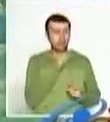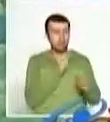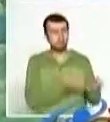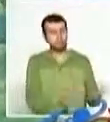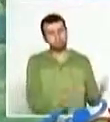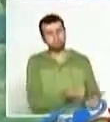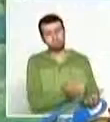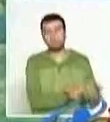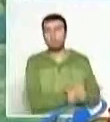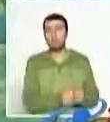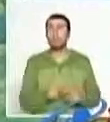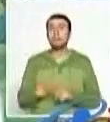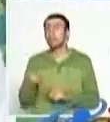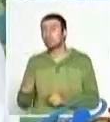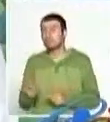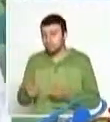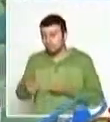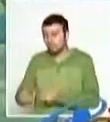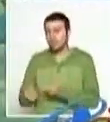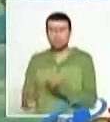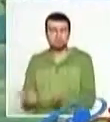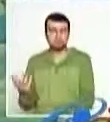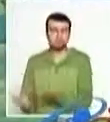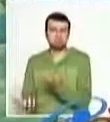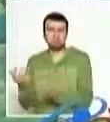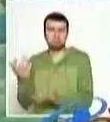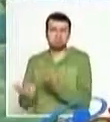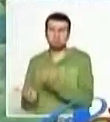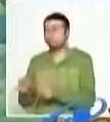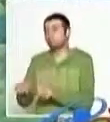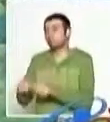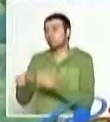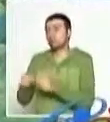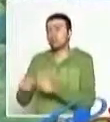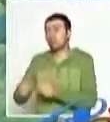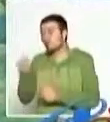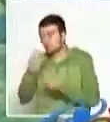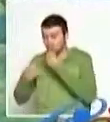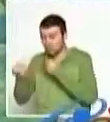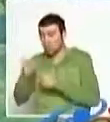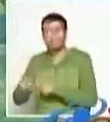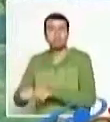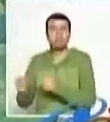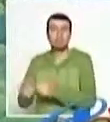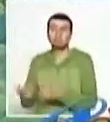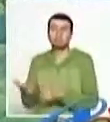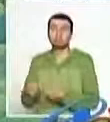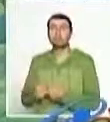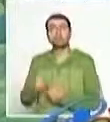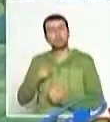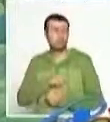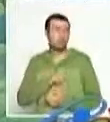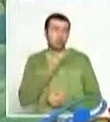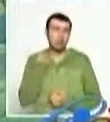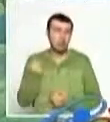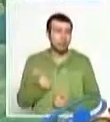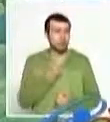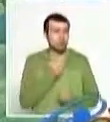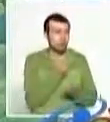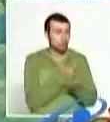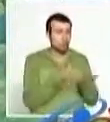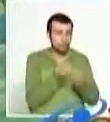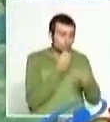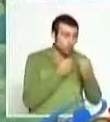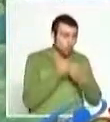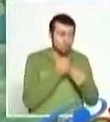Eso daña los nutrientes. Y el fogón le hace mucho daño a la alimentación, por eso tenemos que comer más alimentos crudos. ¿Y